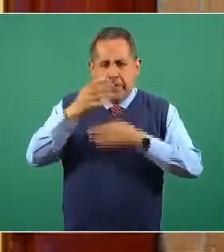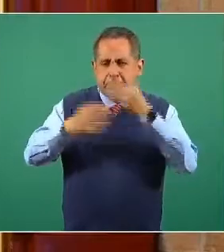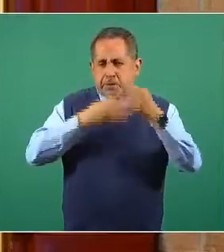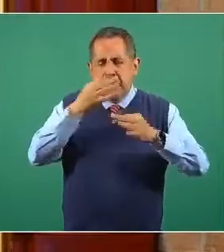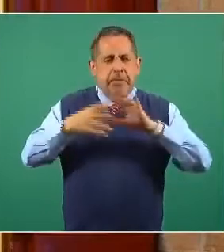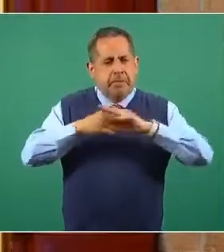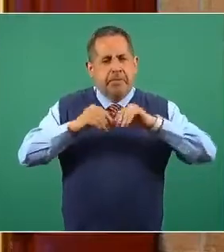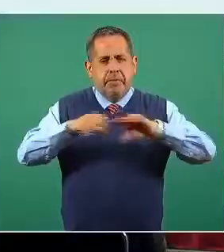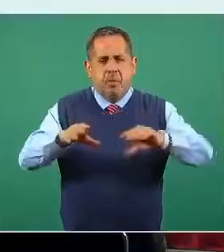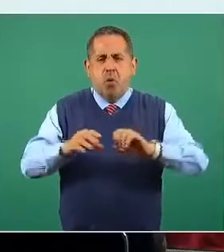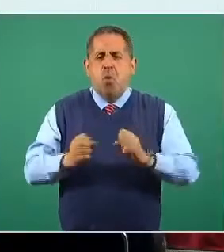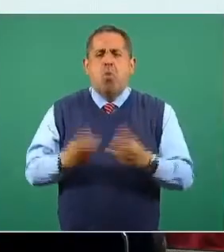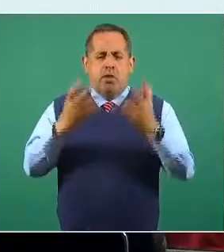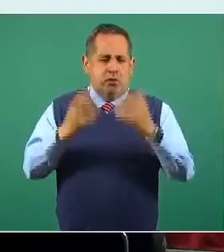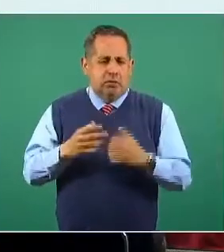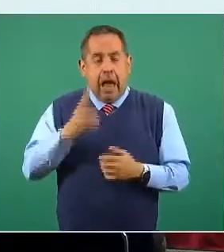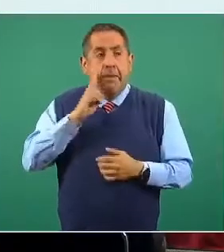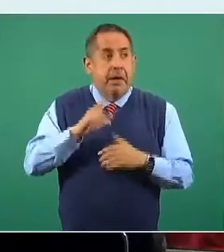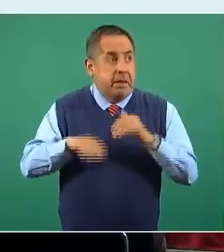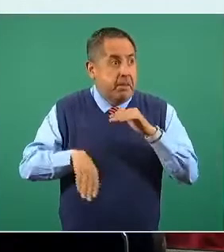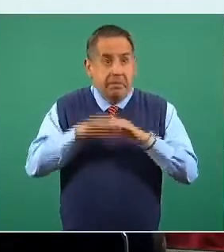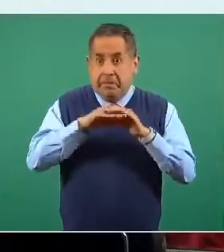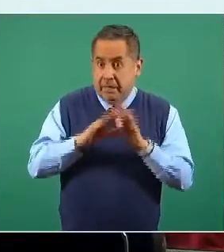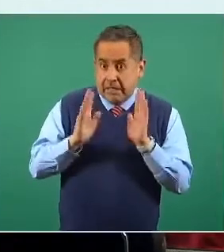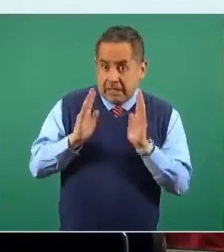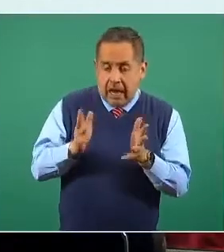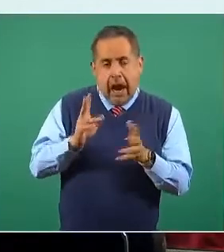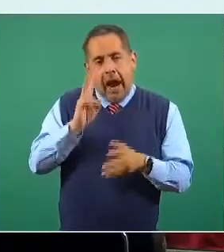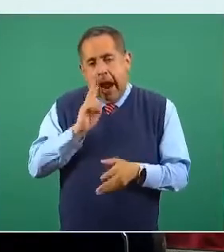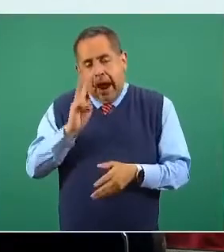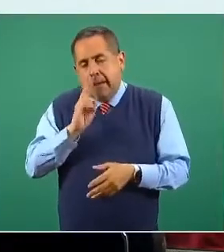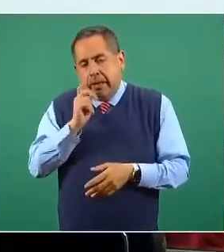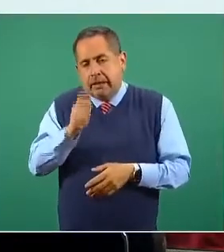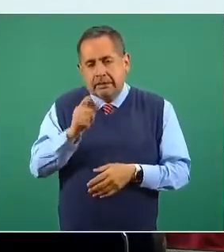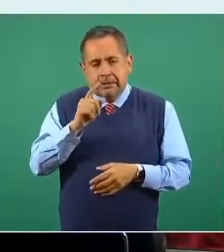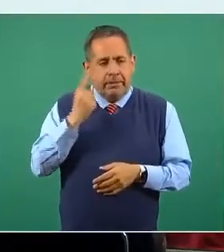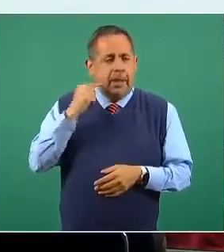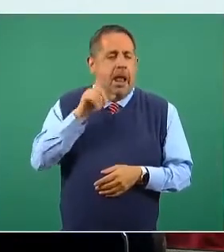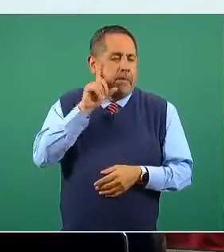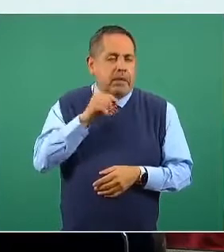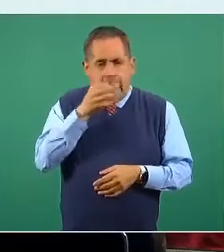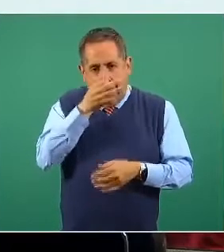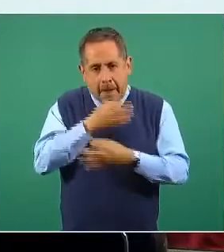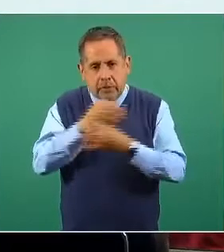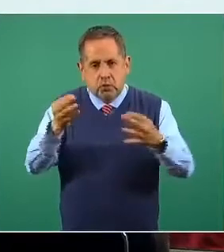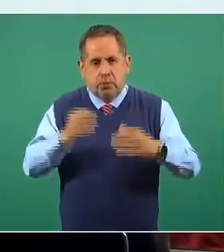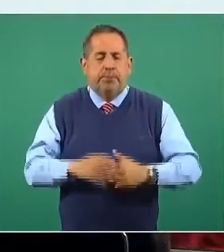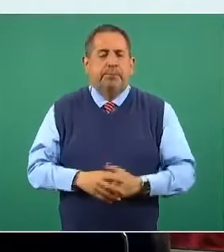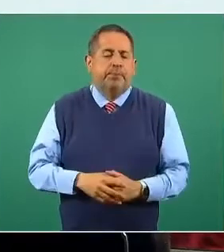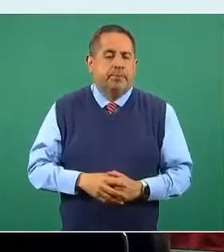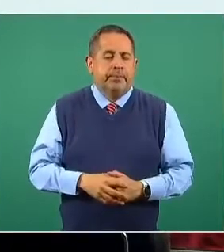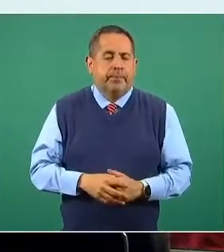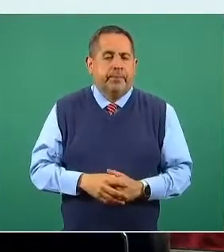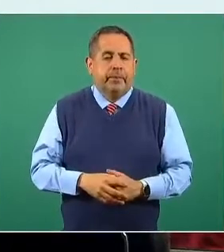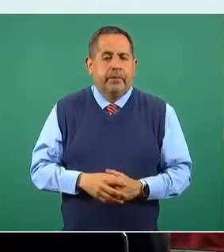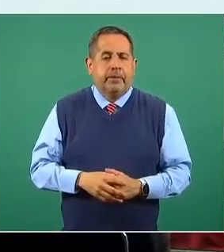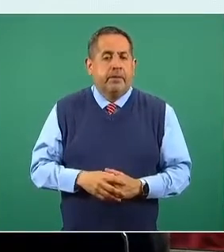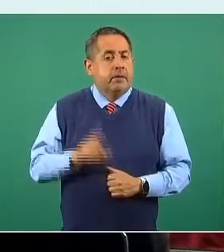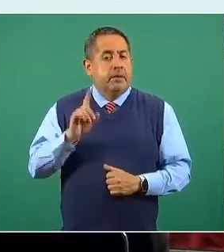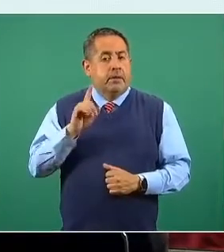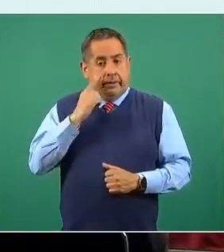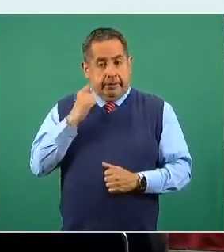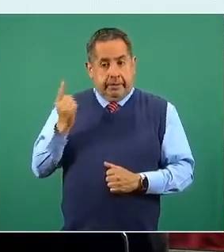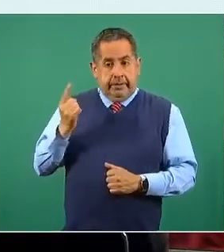estárselos comunicando y veremos cómo avanzó la estrategia. Si vemos la siguiente